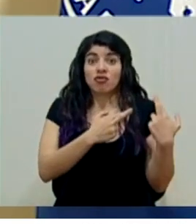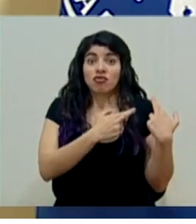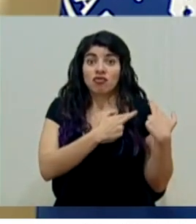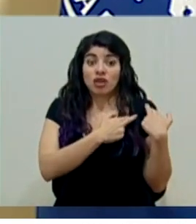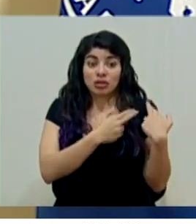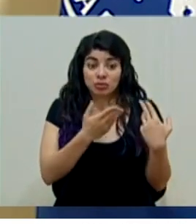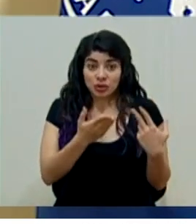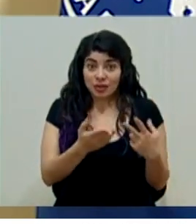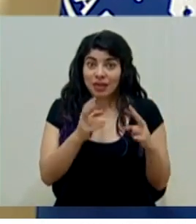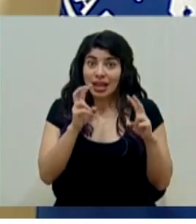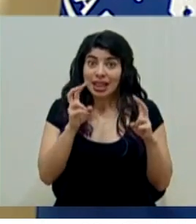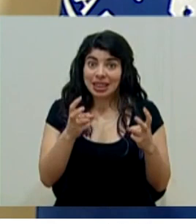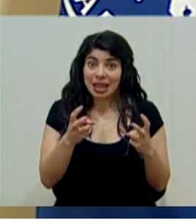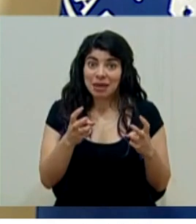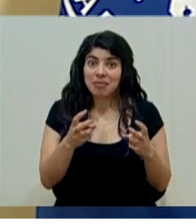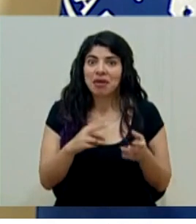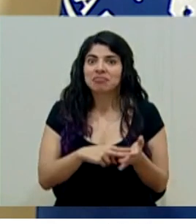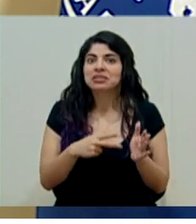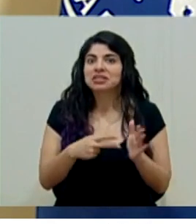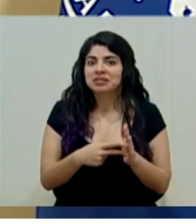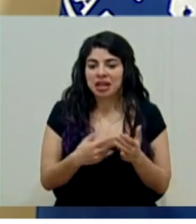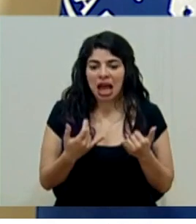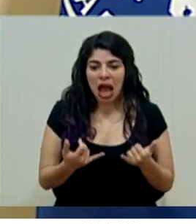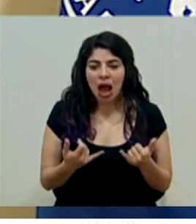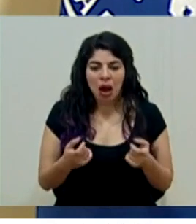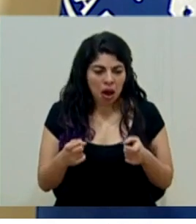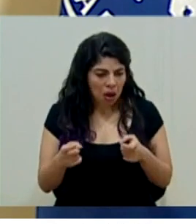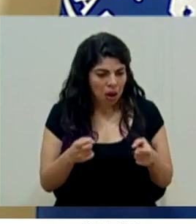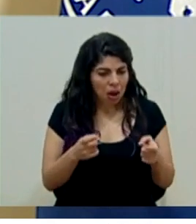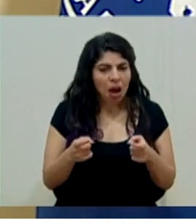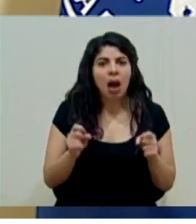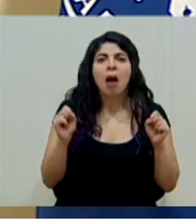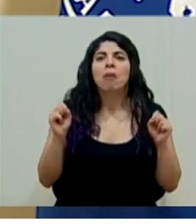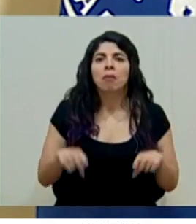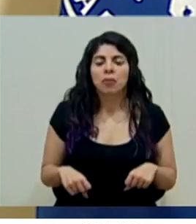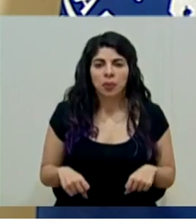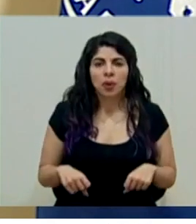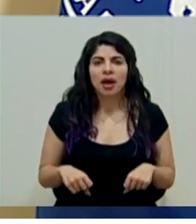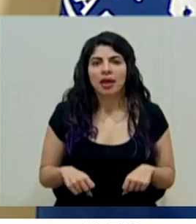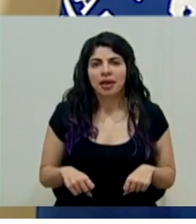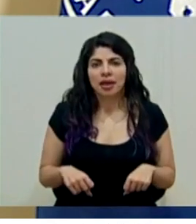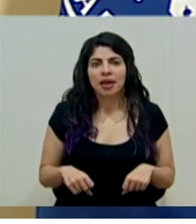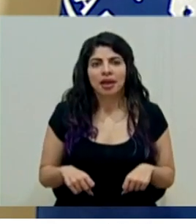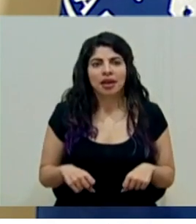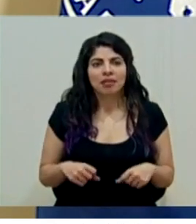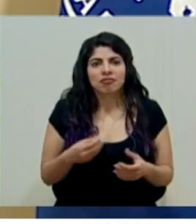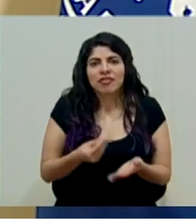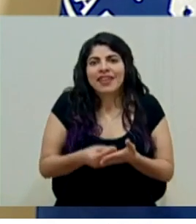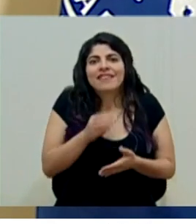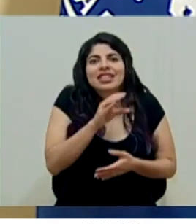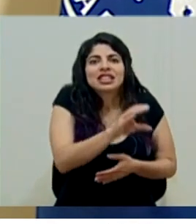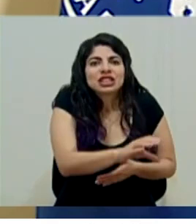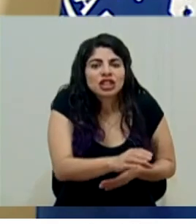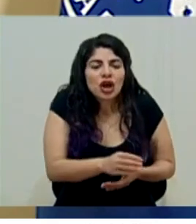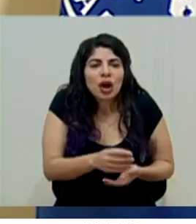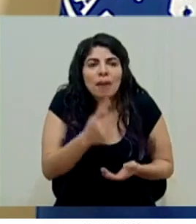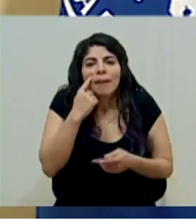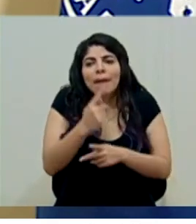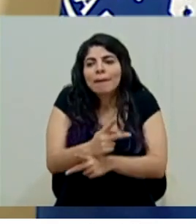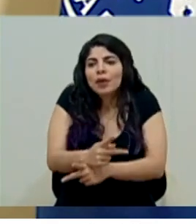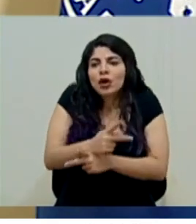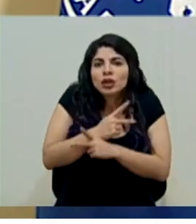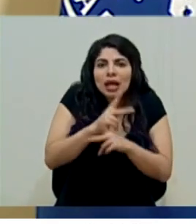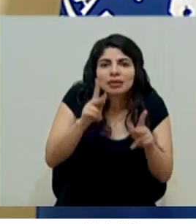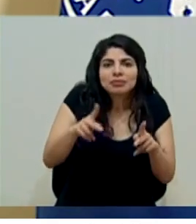materia, tendríamos hoy margen para hacer inversiones, para proteger a